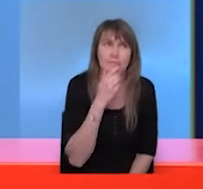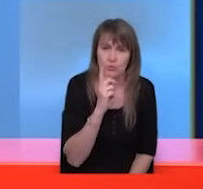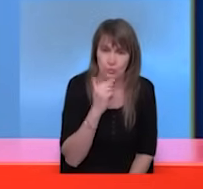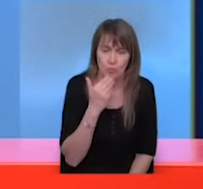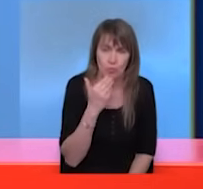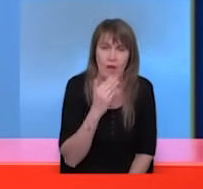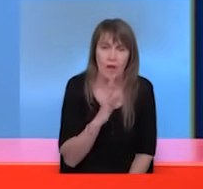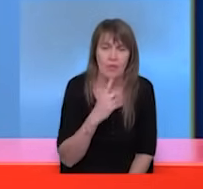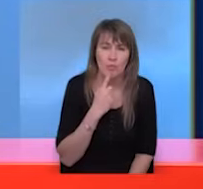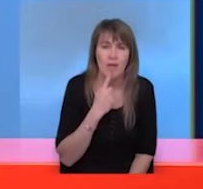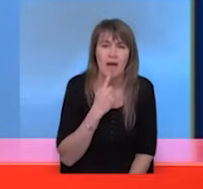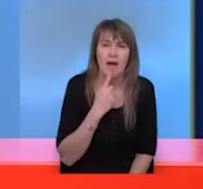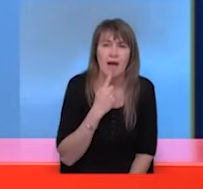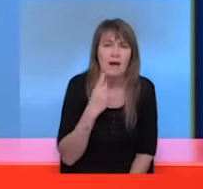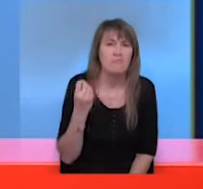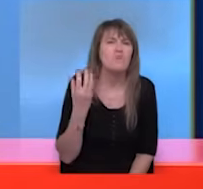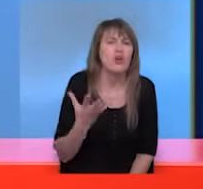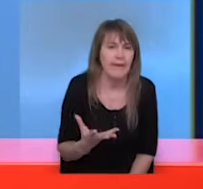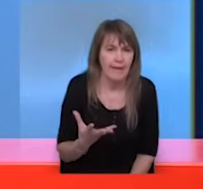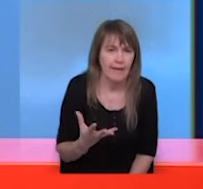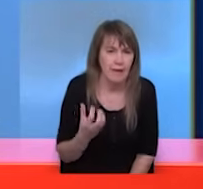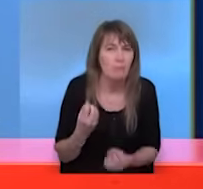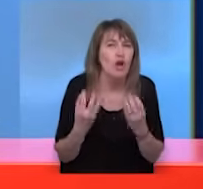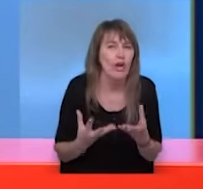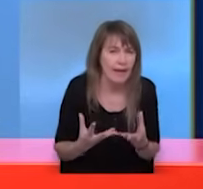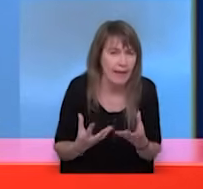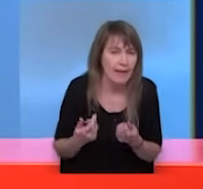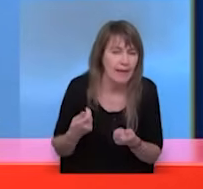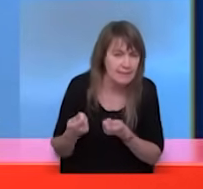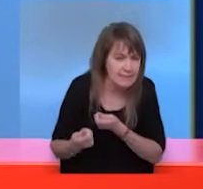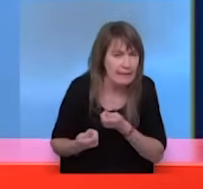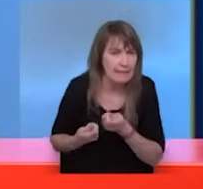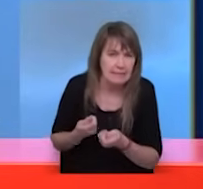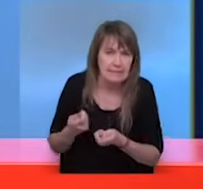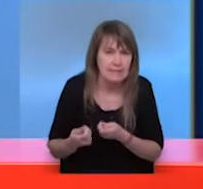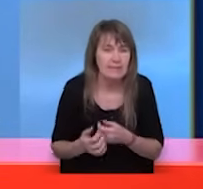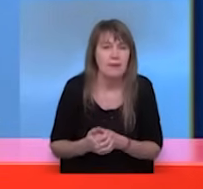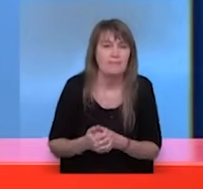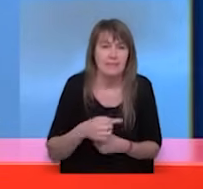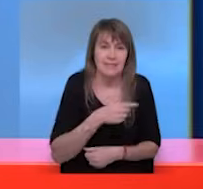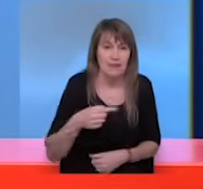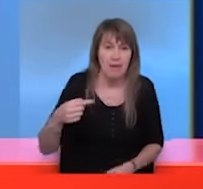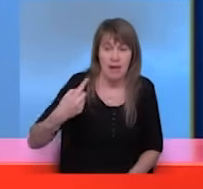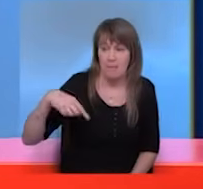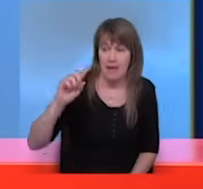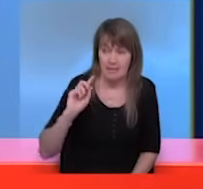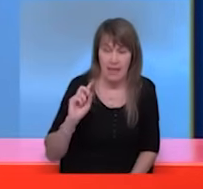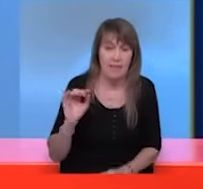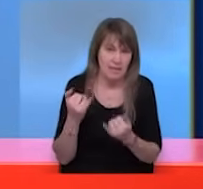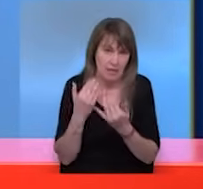este bueno el porqué de esa insistencia no porque lo conversamos la semana pasada